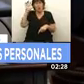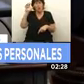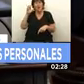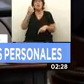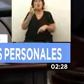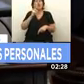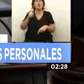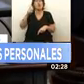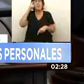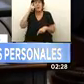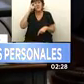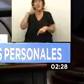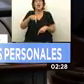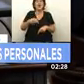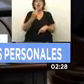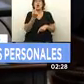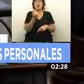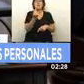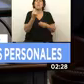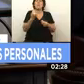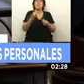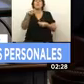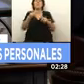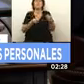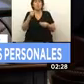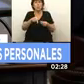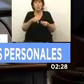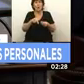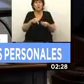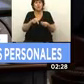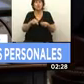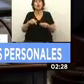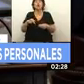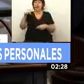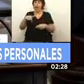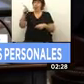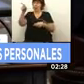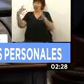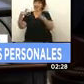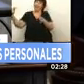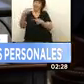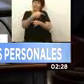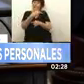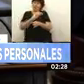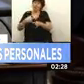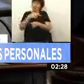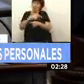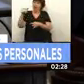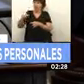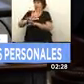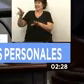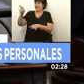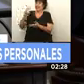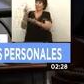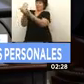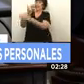cuando se trató el presupuesto Y ustedes lo rechazaron entonces oposición hoy oficialismo habíamos terminado los